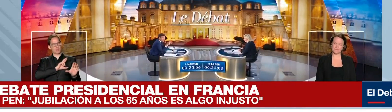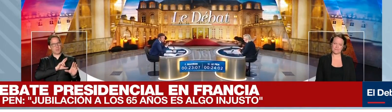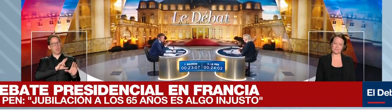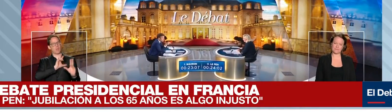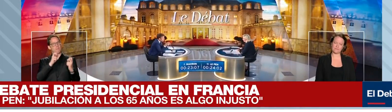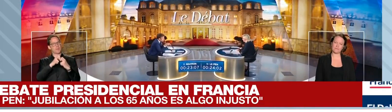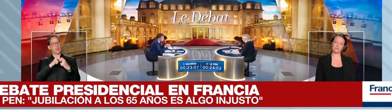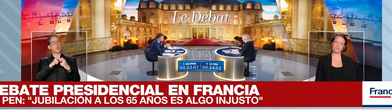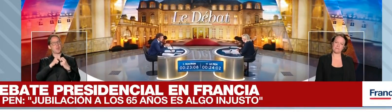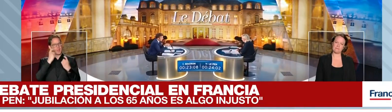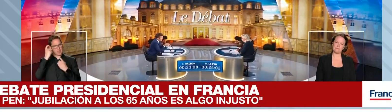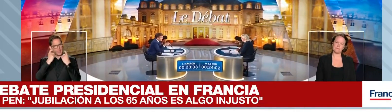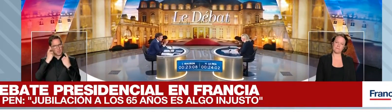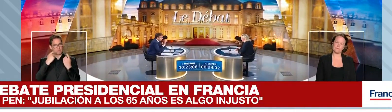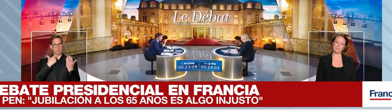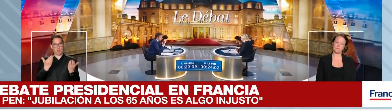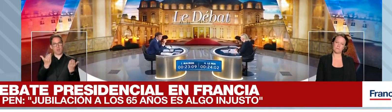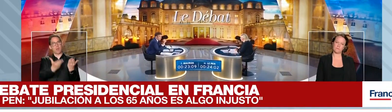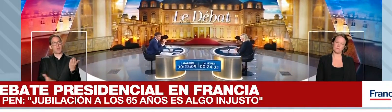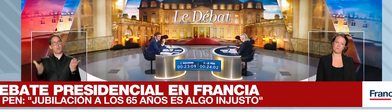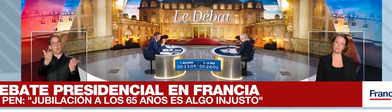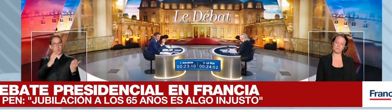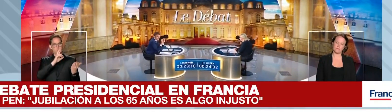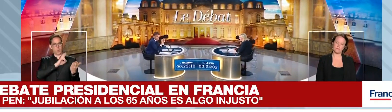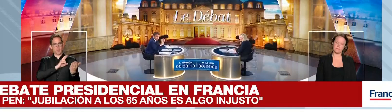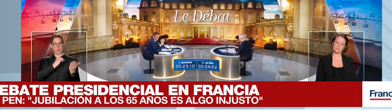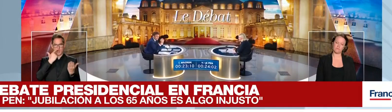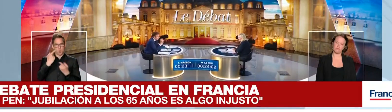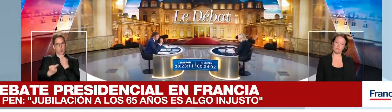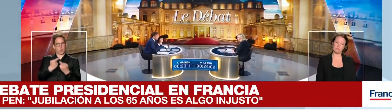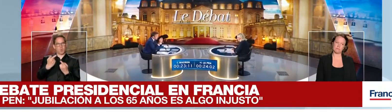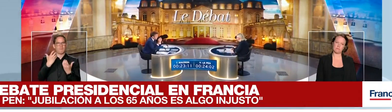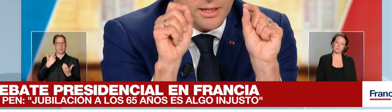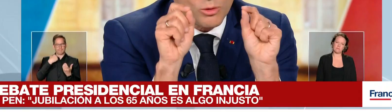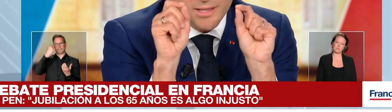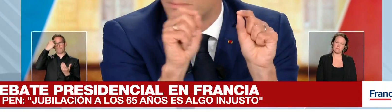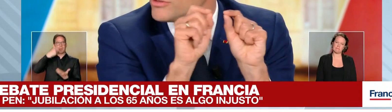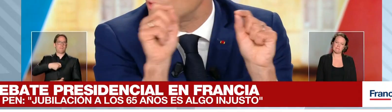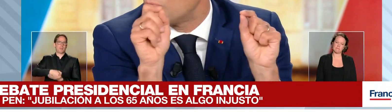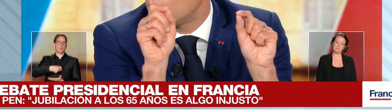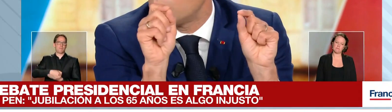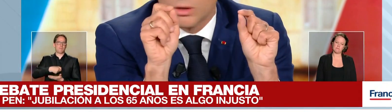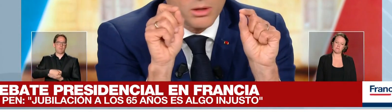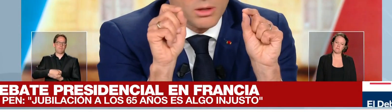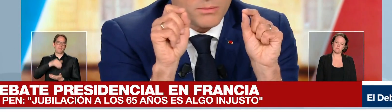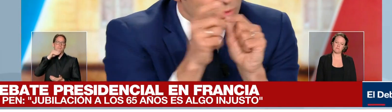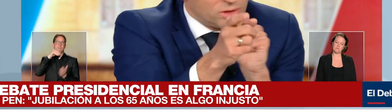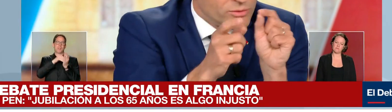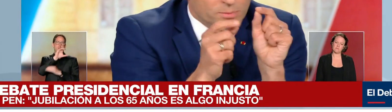las jubilaciones. Y yo propongo para todos aquellos que están ya jubilados aprobar lo que se llama el mínimo contribuable.